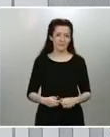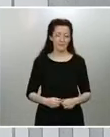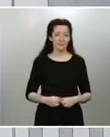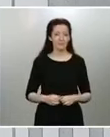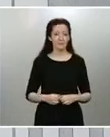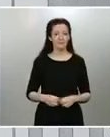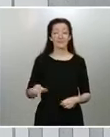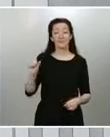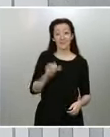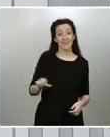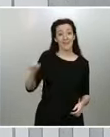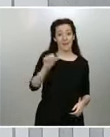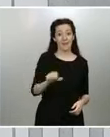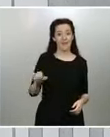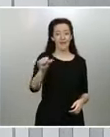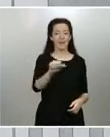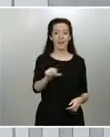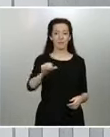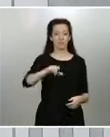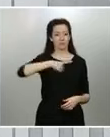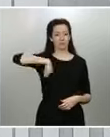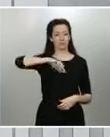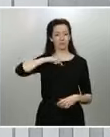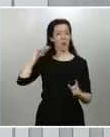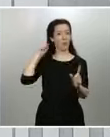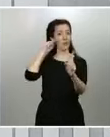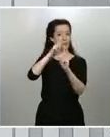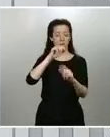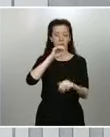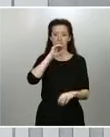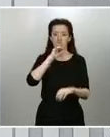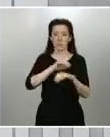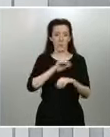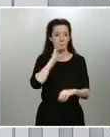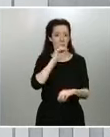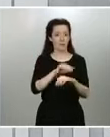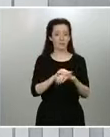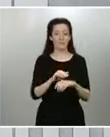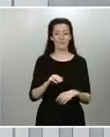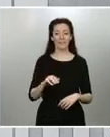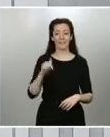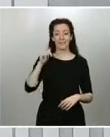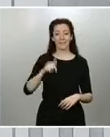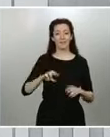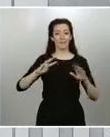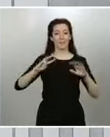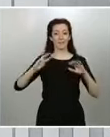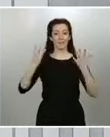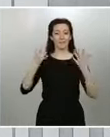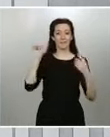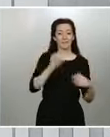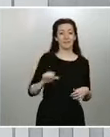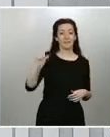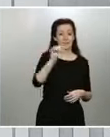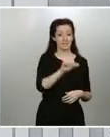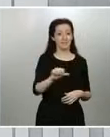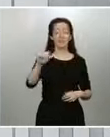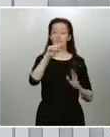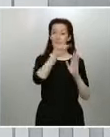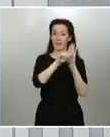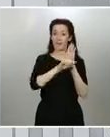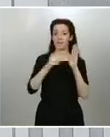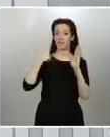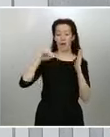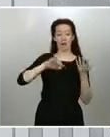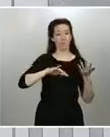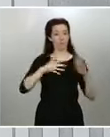cumpliendo los objetivos que nos hemos fijado empezamos esta octava semana ya con unas medidas de alivio puestas en práctica y el objetivo que nos fijamos